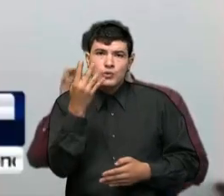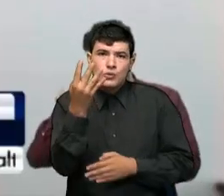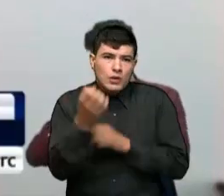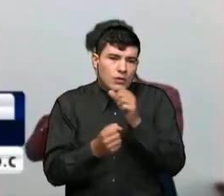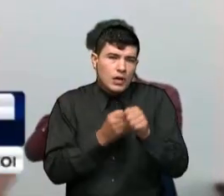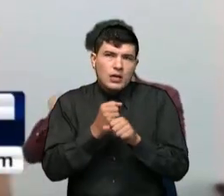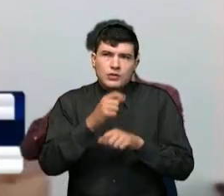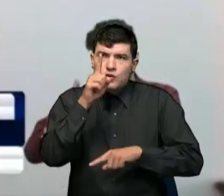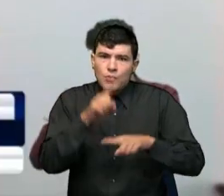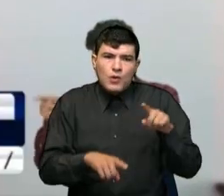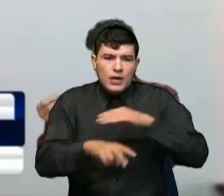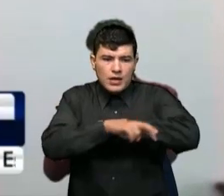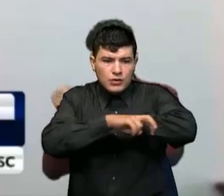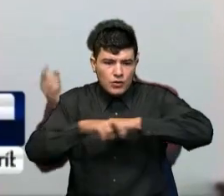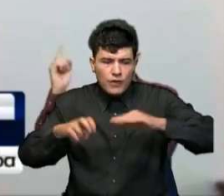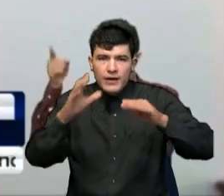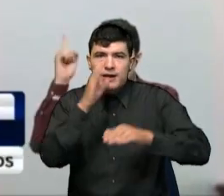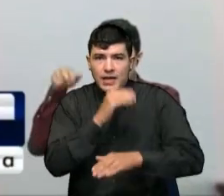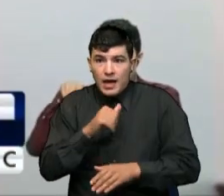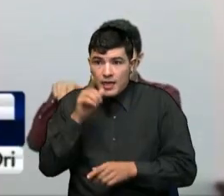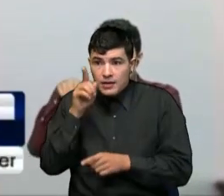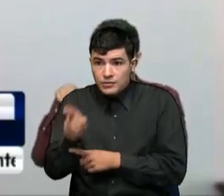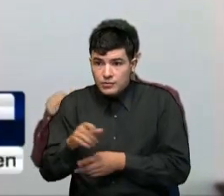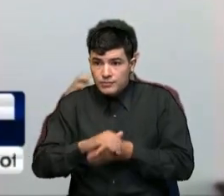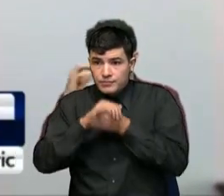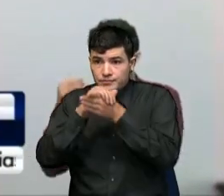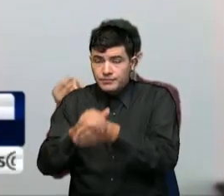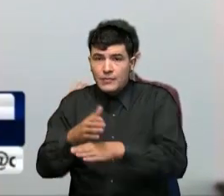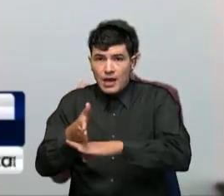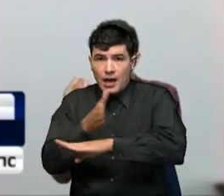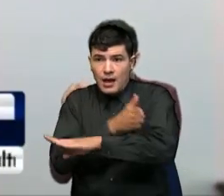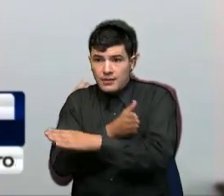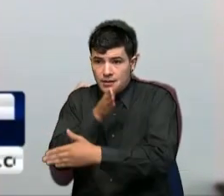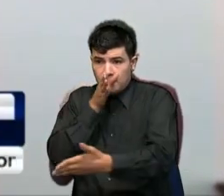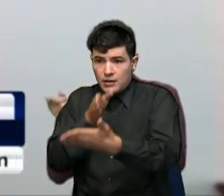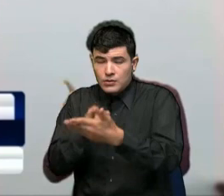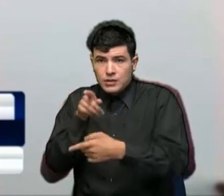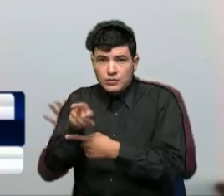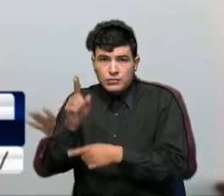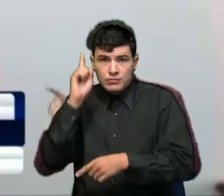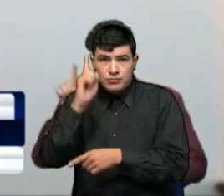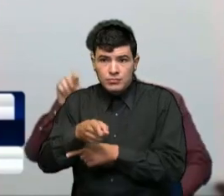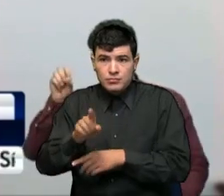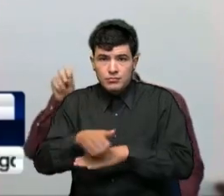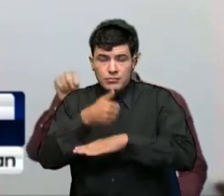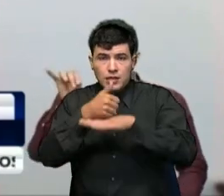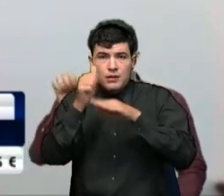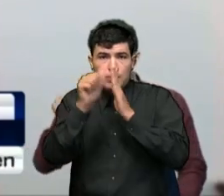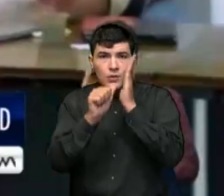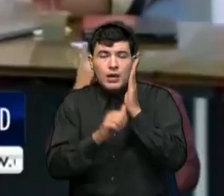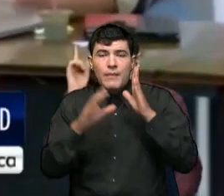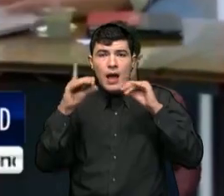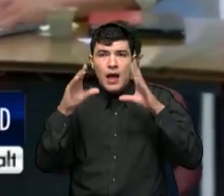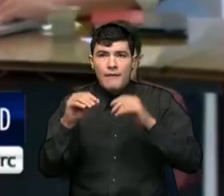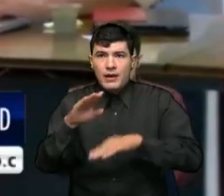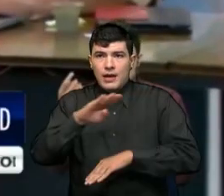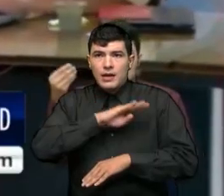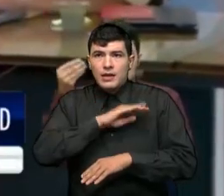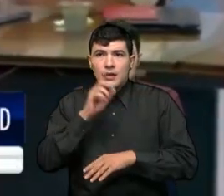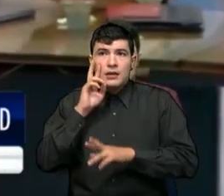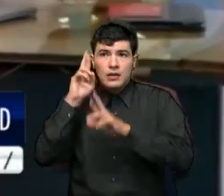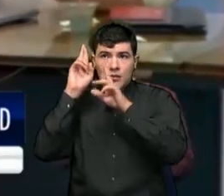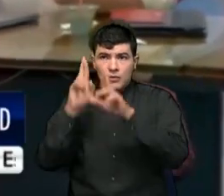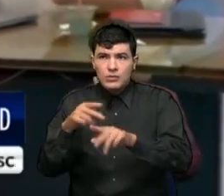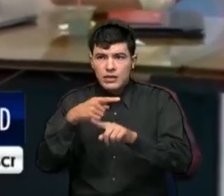sin poder robar. Esta modalidad, denunciada por el mandatario municipal a través de su programa Hable con el Alcalde, pone en